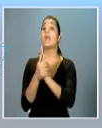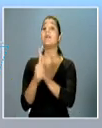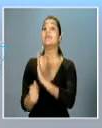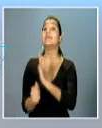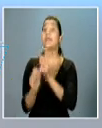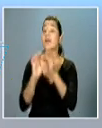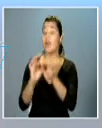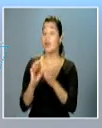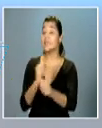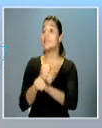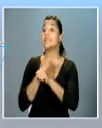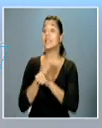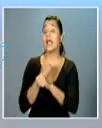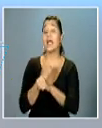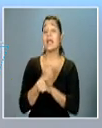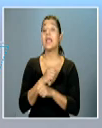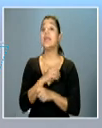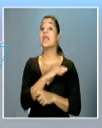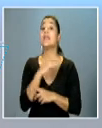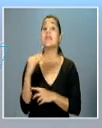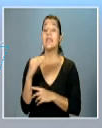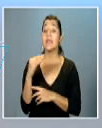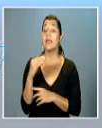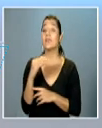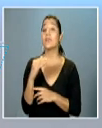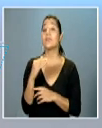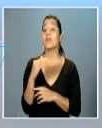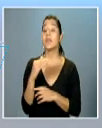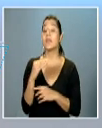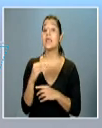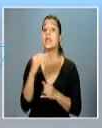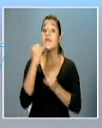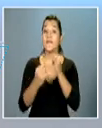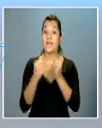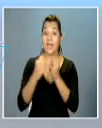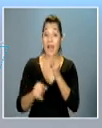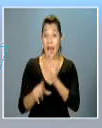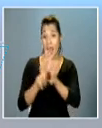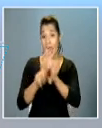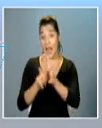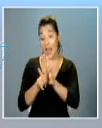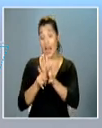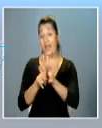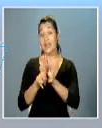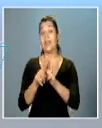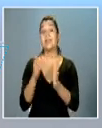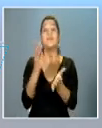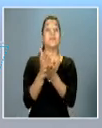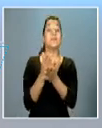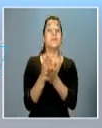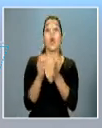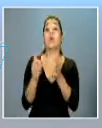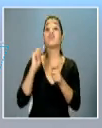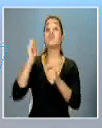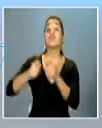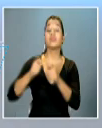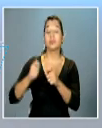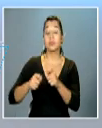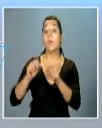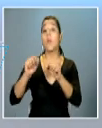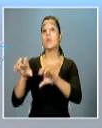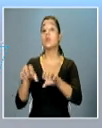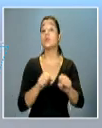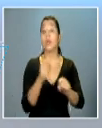Manuel Santos de Colombia, fue ministro de Defensa de Colombia y encabezó mucho de esta lucha. Y finalmente la ley de extinción de dominio fue clave para quitarle los dineros al